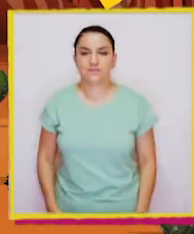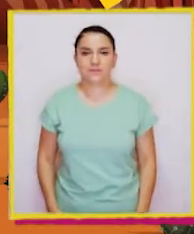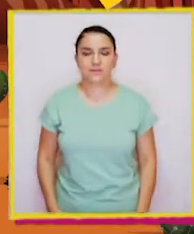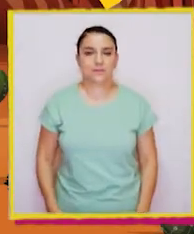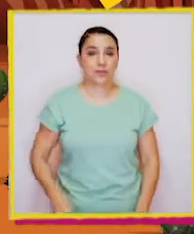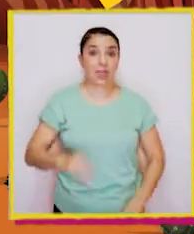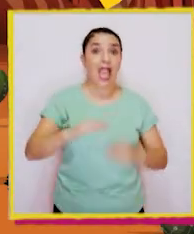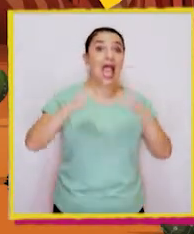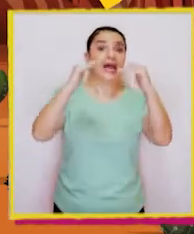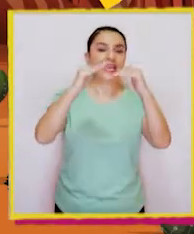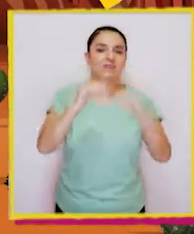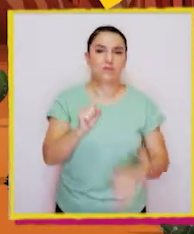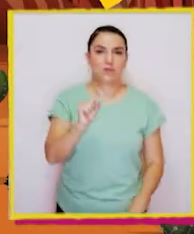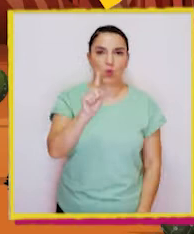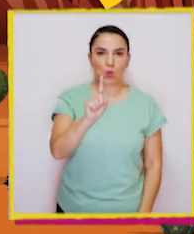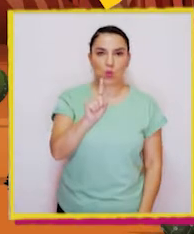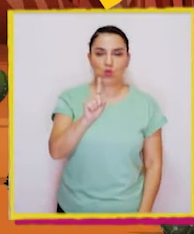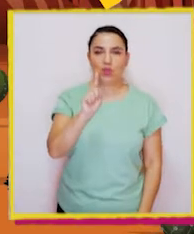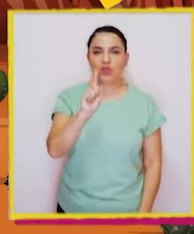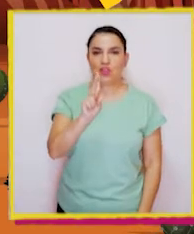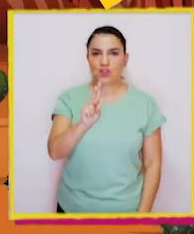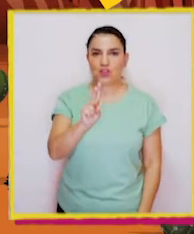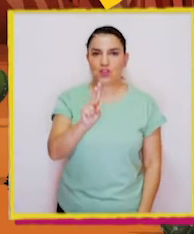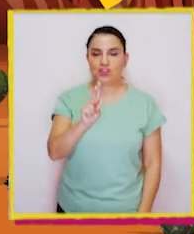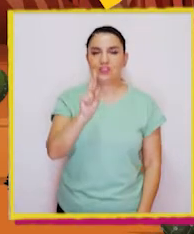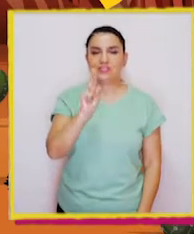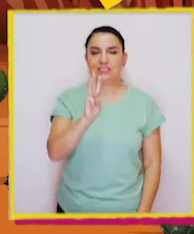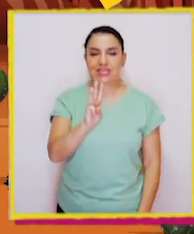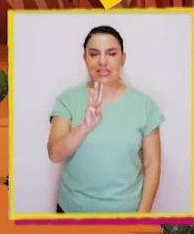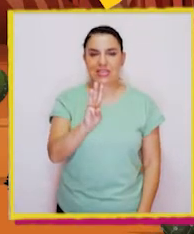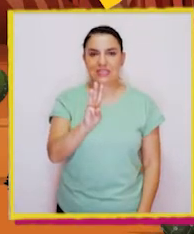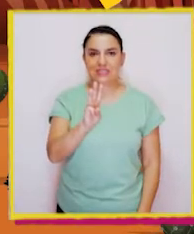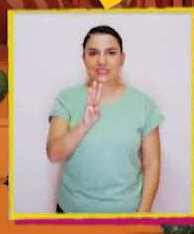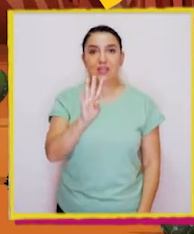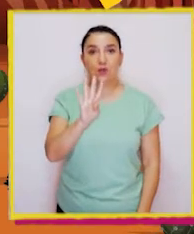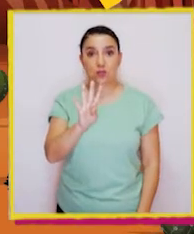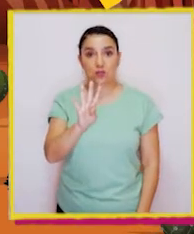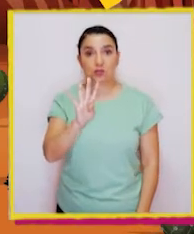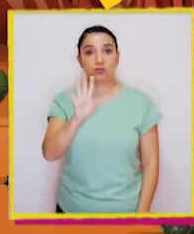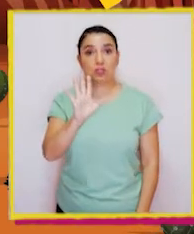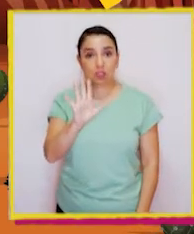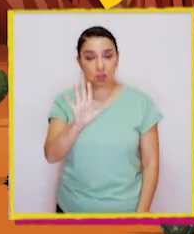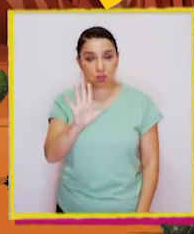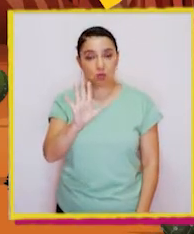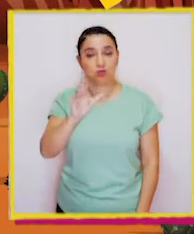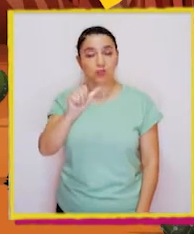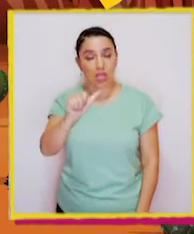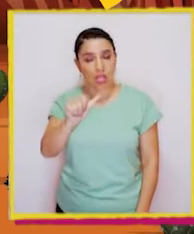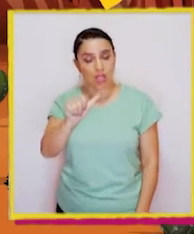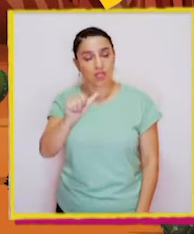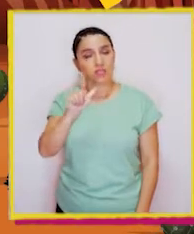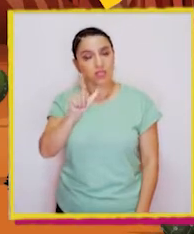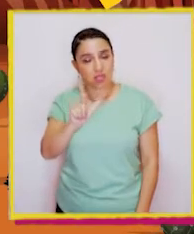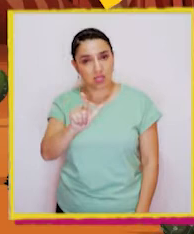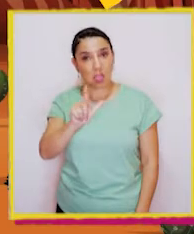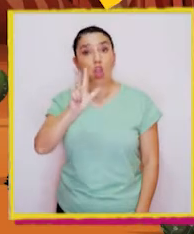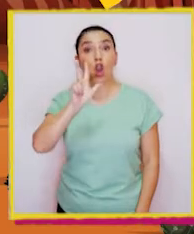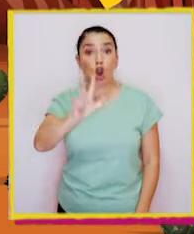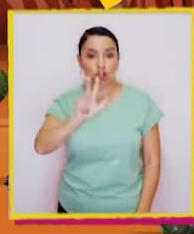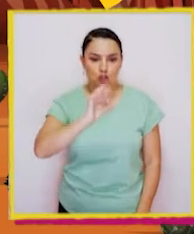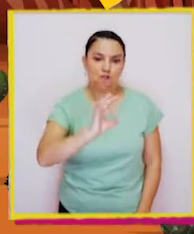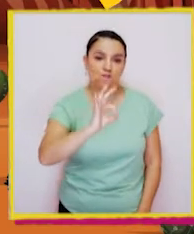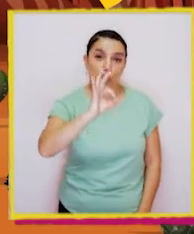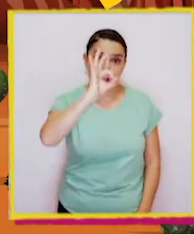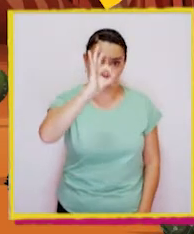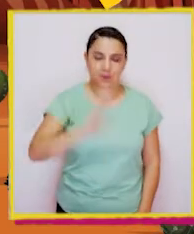arriba mide 1, 2, 3, 4, 5, 6, 7,